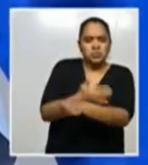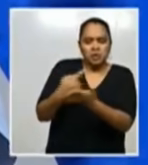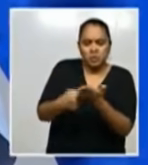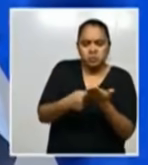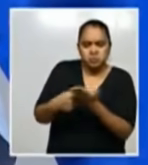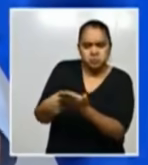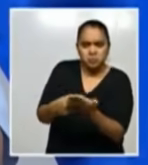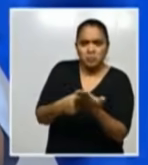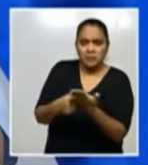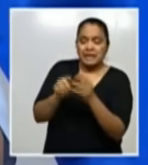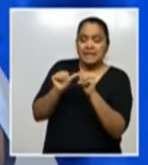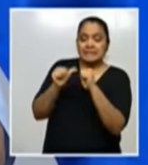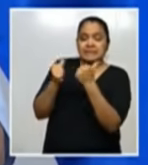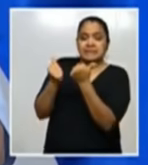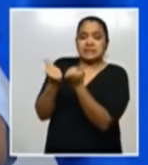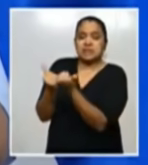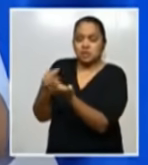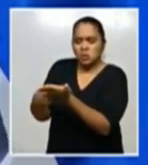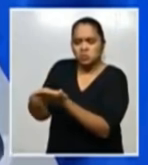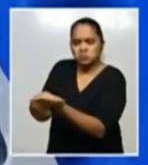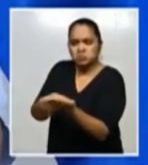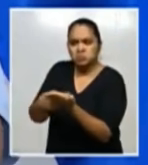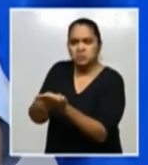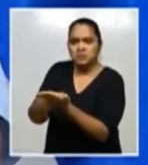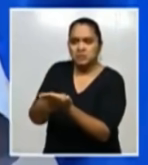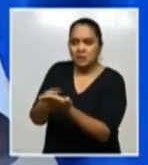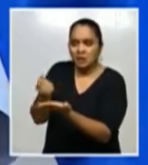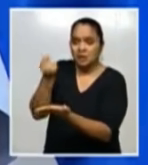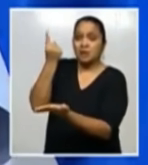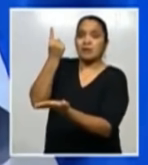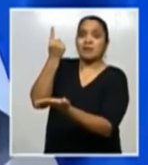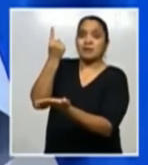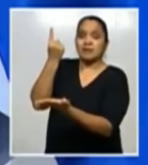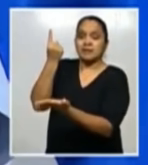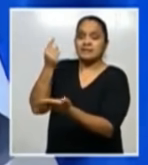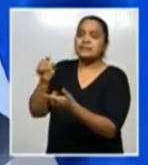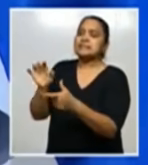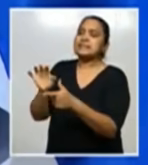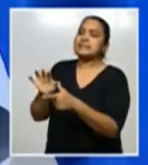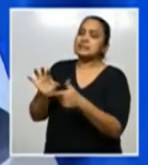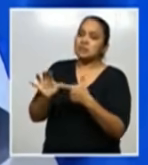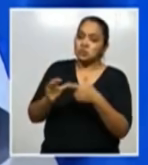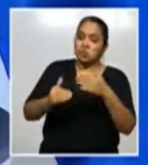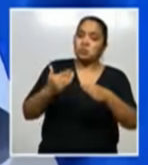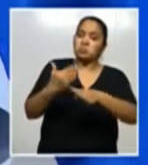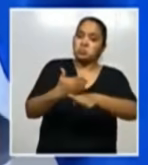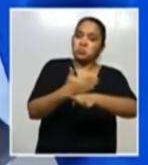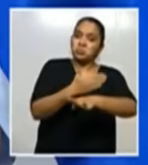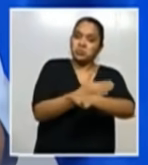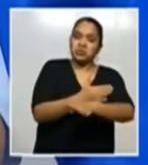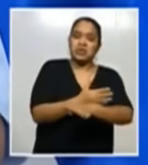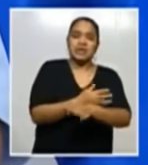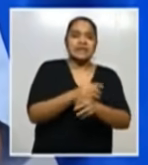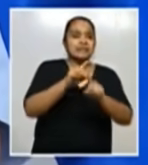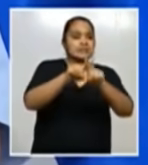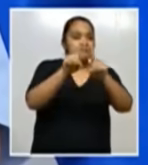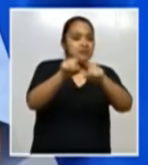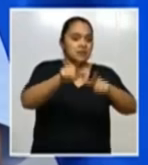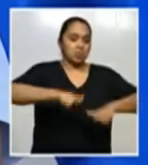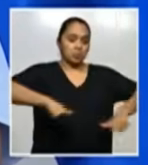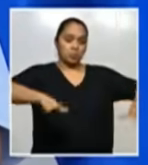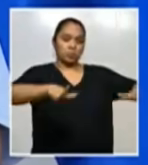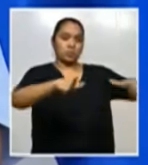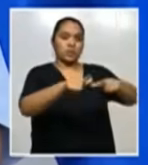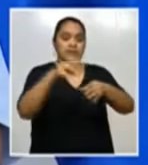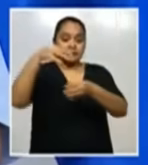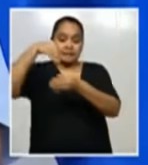Directiva de la Asociación lo entiende, y todos mis compañeros epidemiólogos también así lo visualizamos, aún ahí también a lo interno